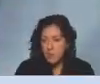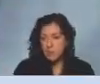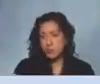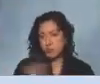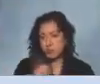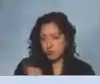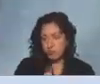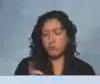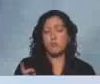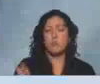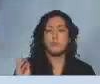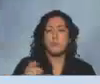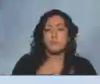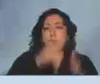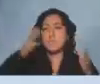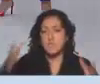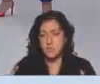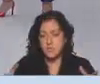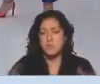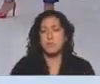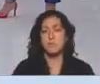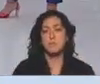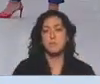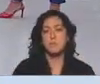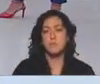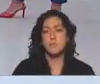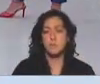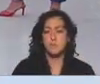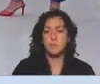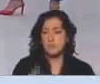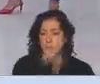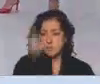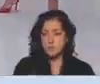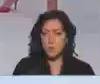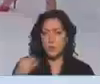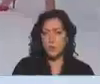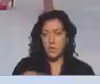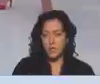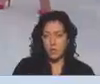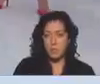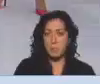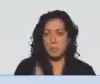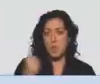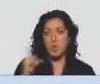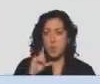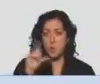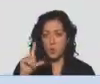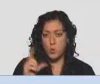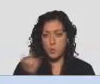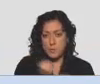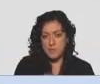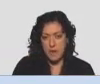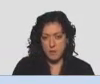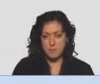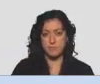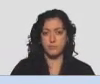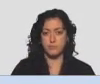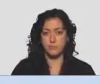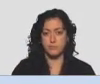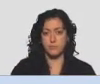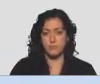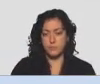a sumar, va a ser obligatoria en todo el país, rige a partir del 1 de julio y te contábamos recién, el objetivo